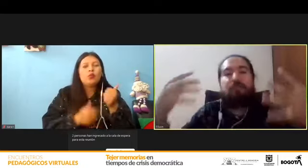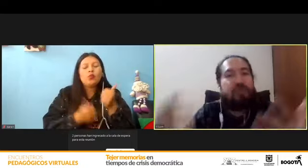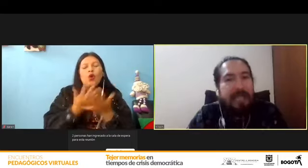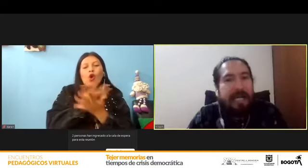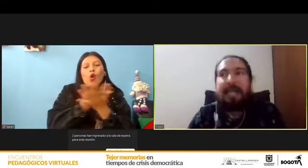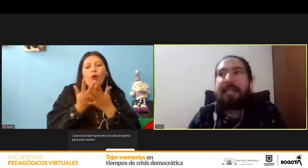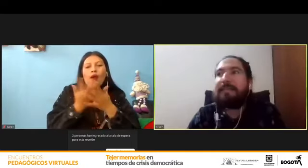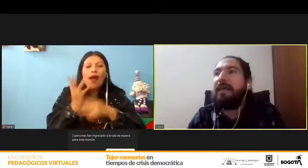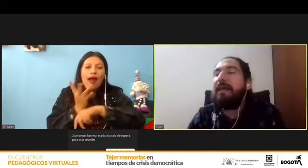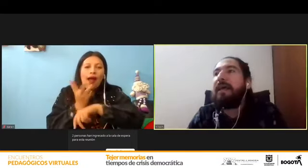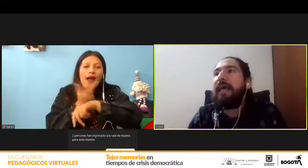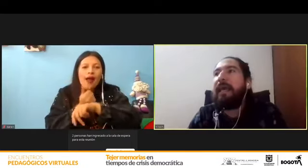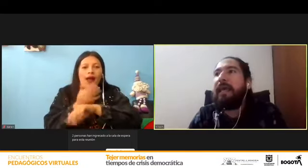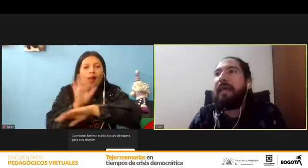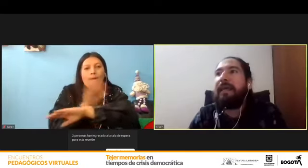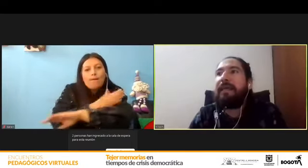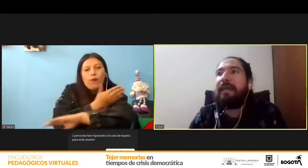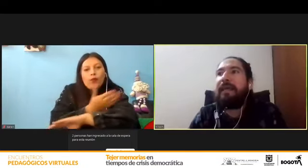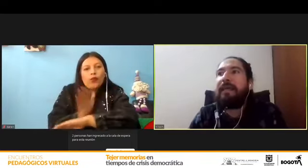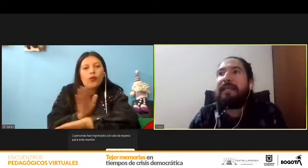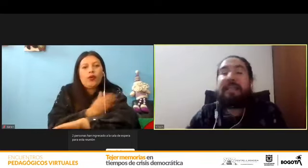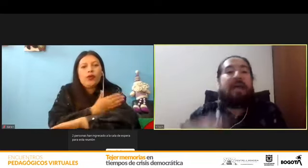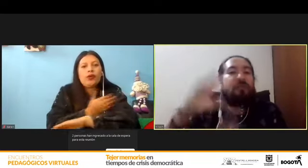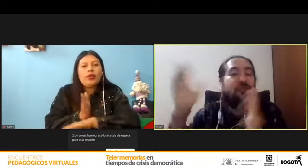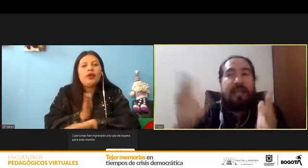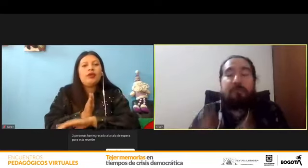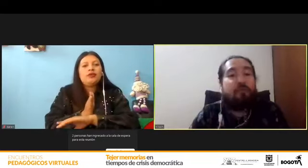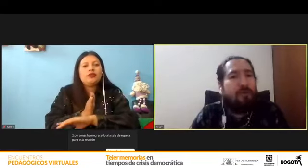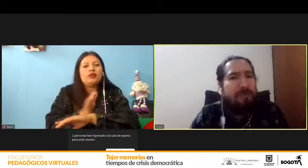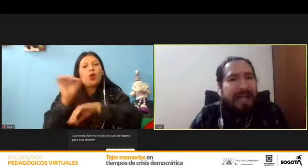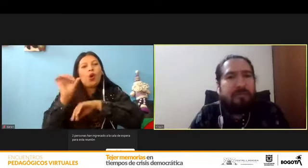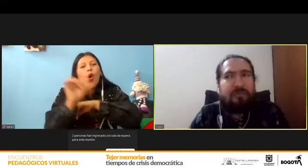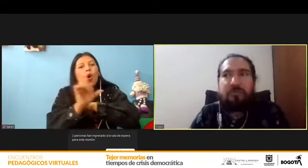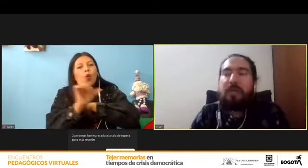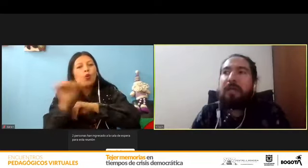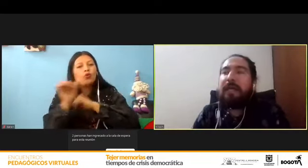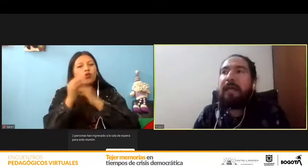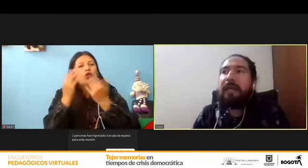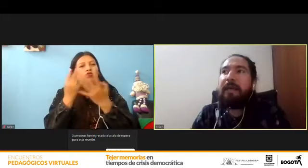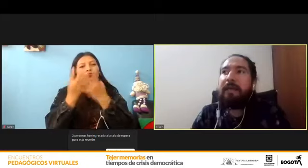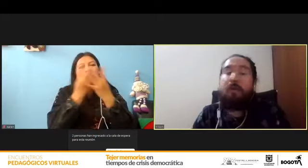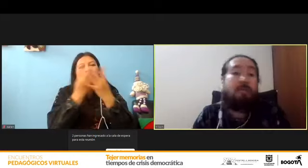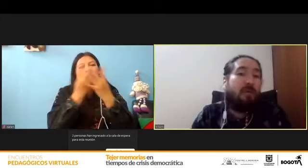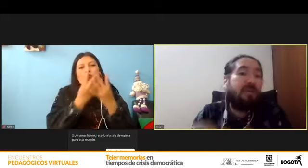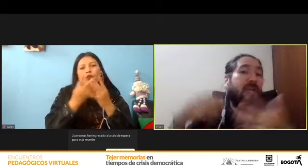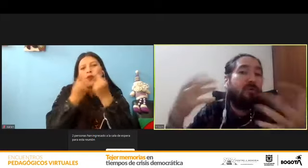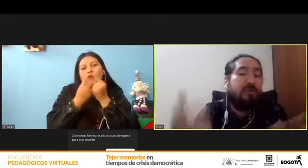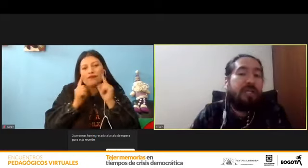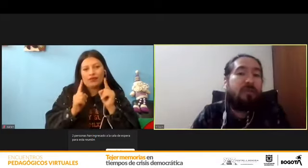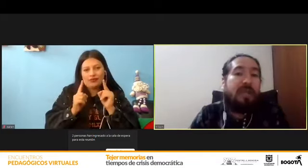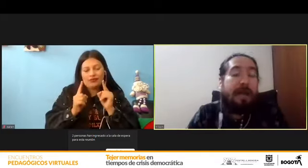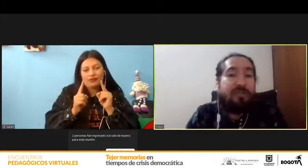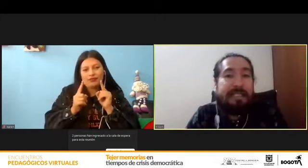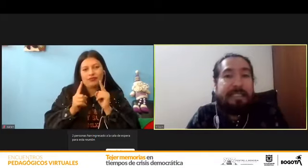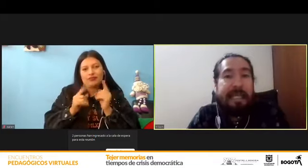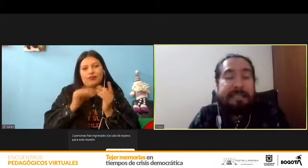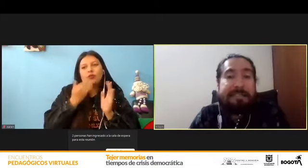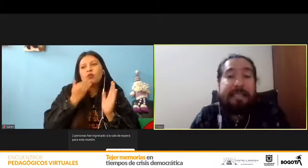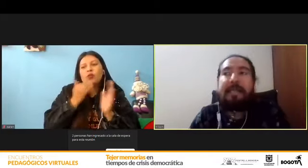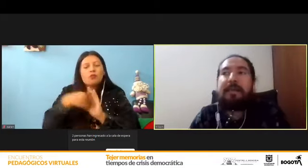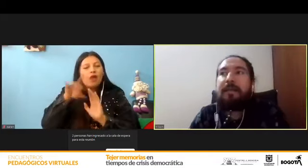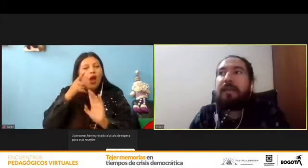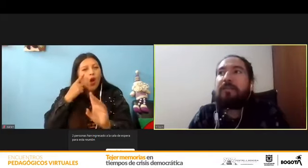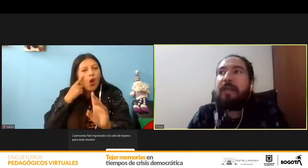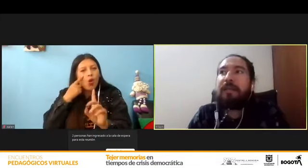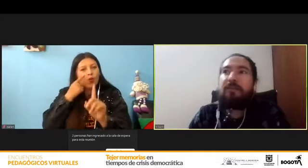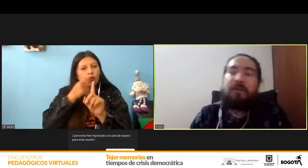artísticas, musicales y de otros, digamos, formatos, como incluyendo, digamos, el